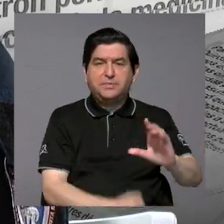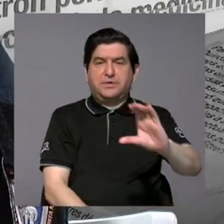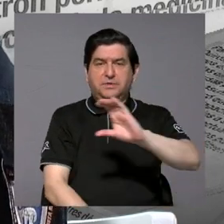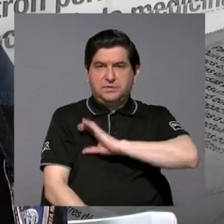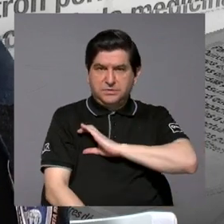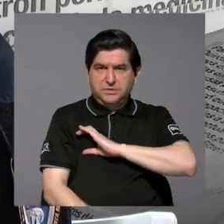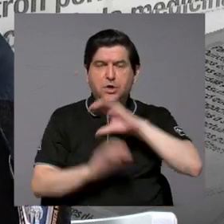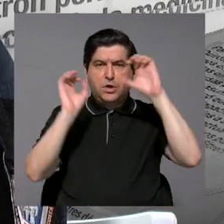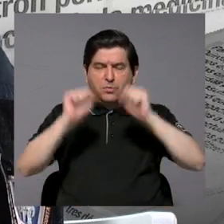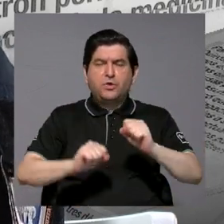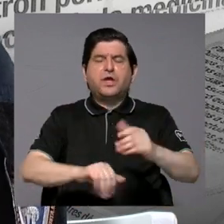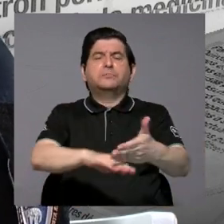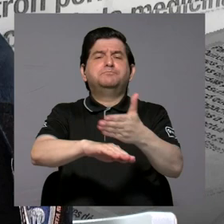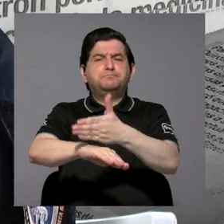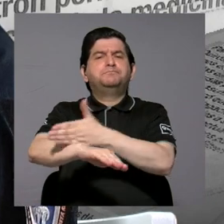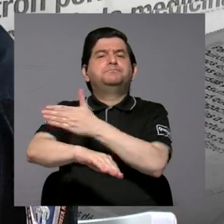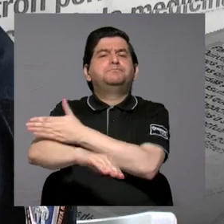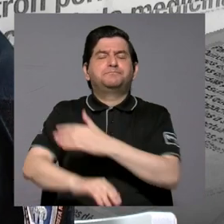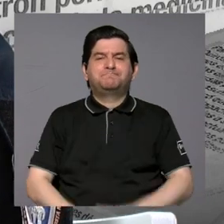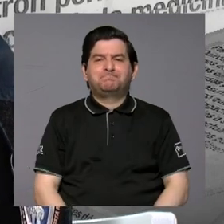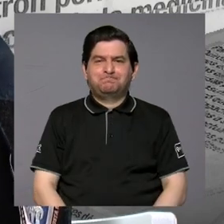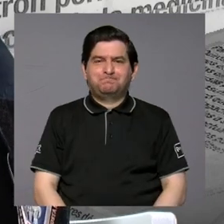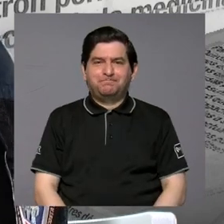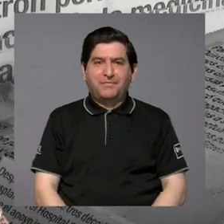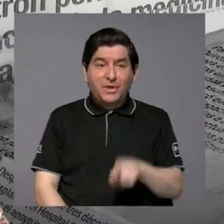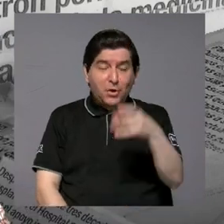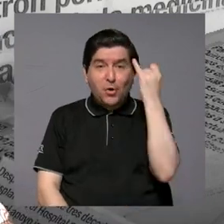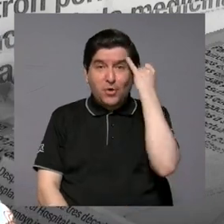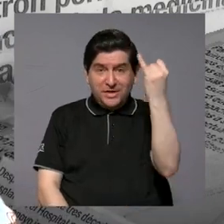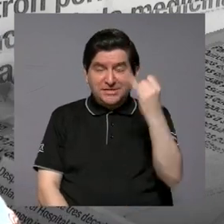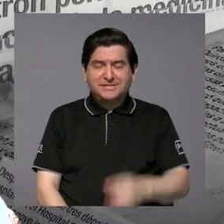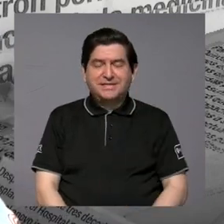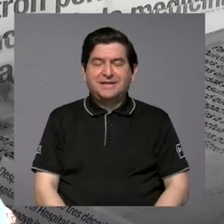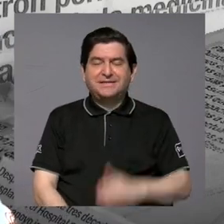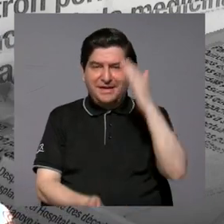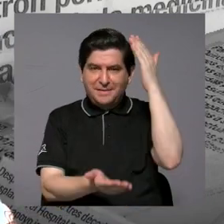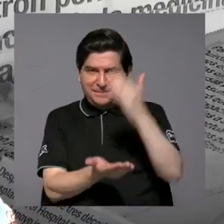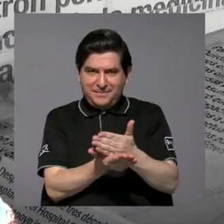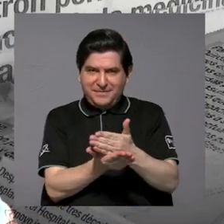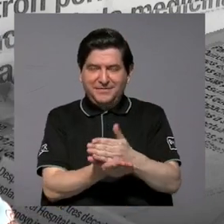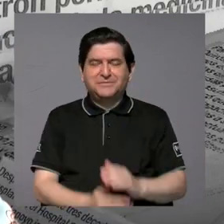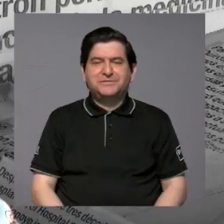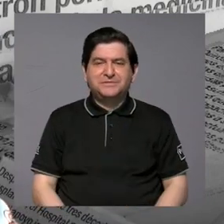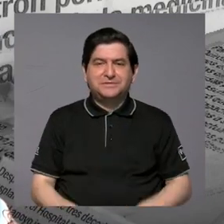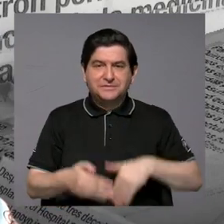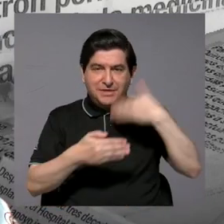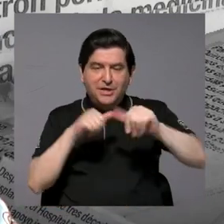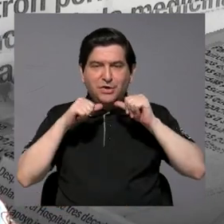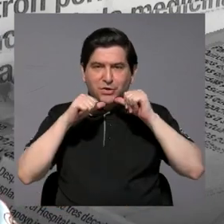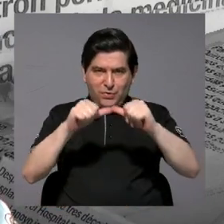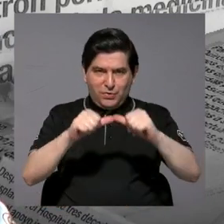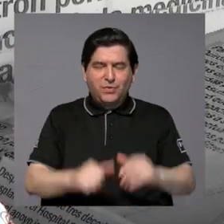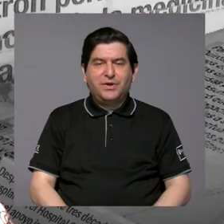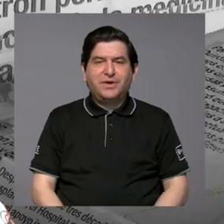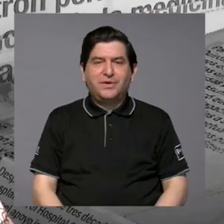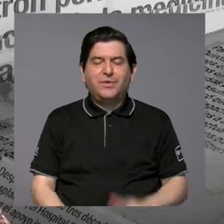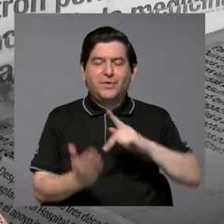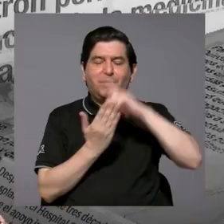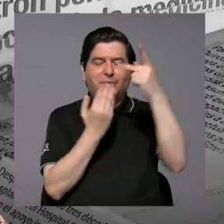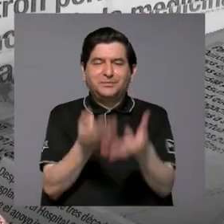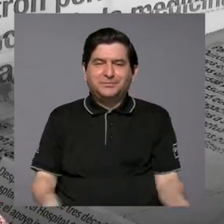pública podemos salir adelante bueno con eso nos vamos a ir a una pausa y enseguida continuamos con más de lo